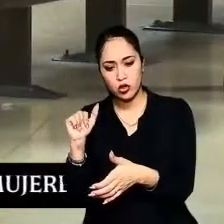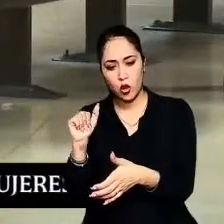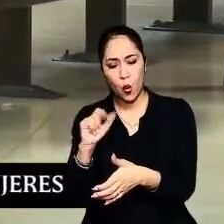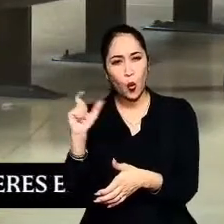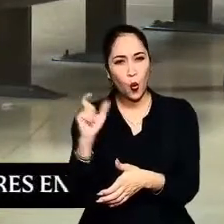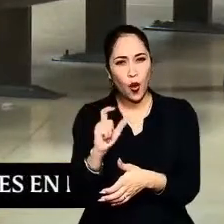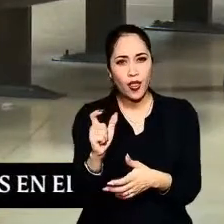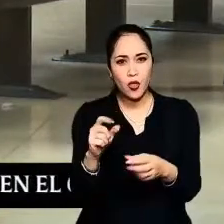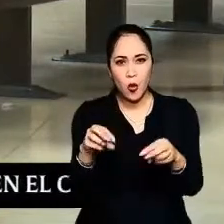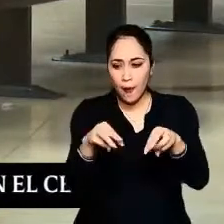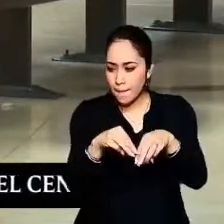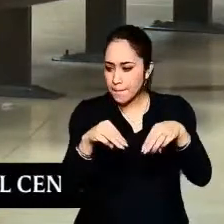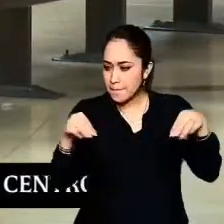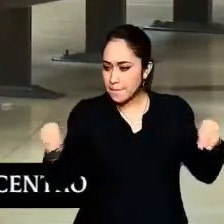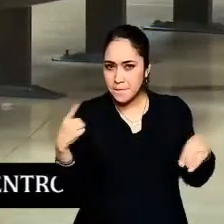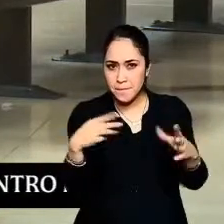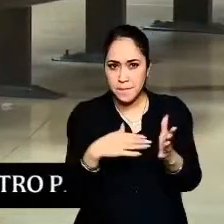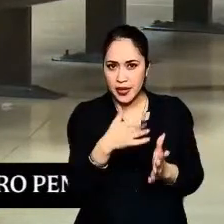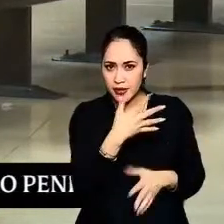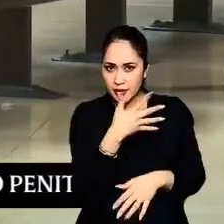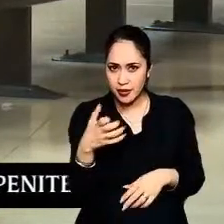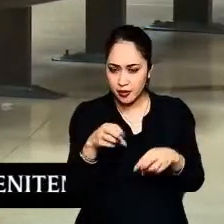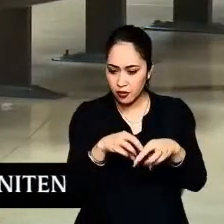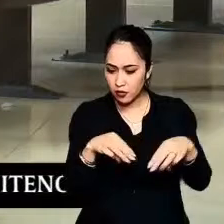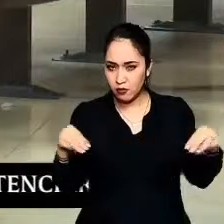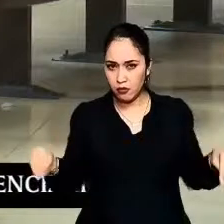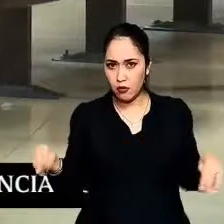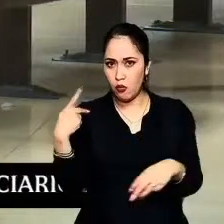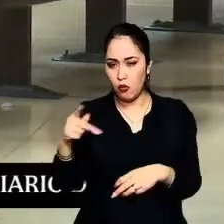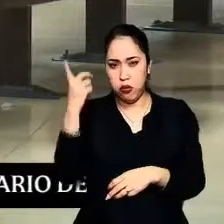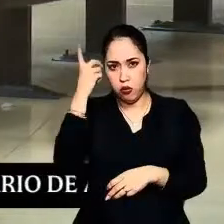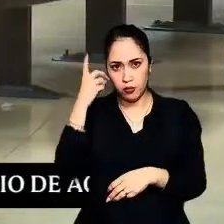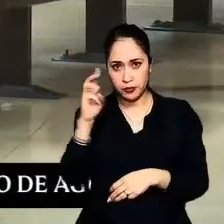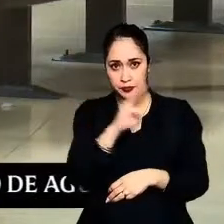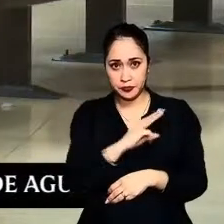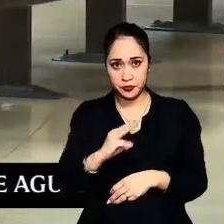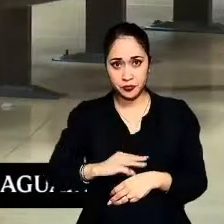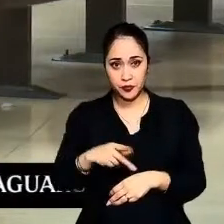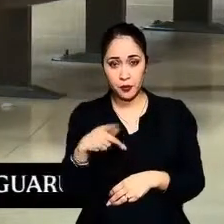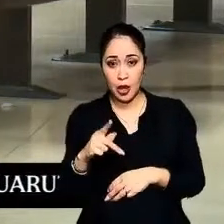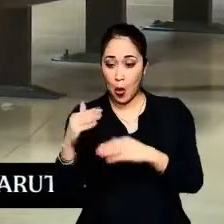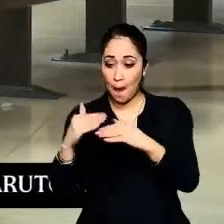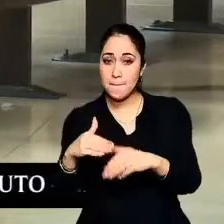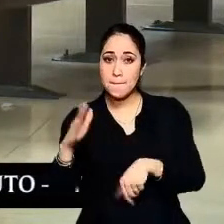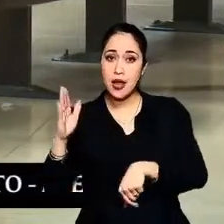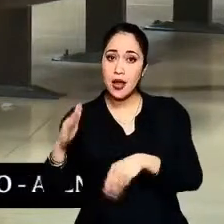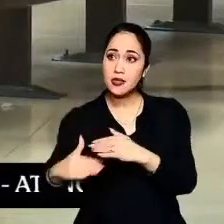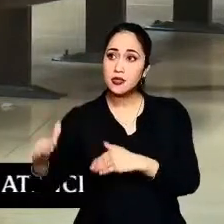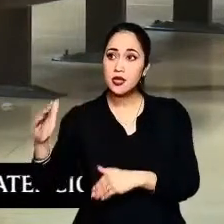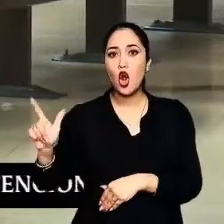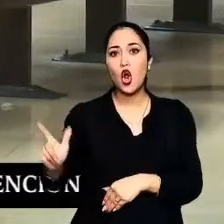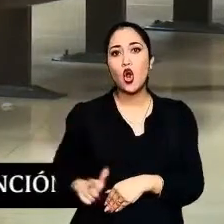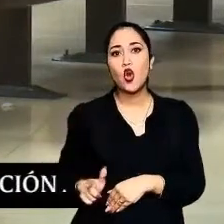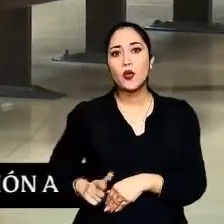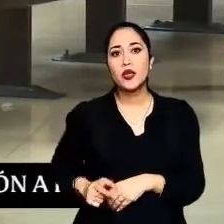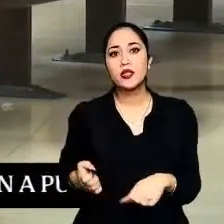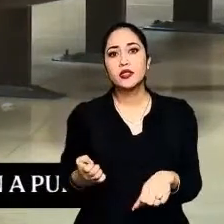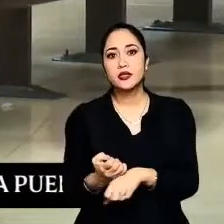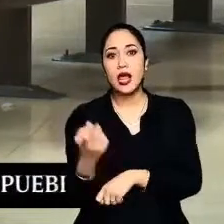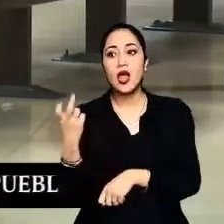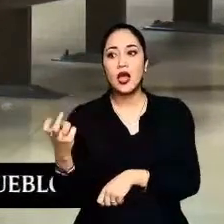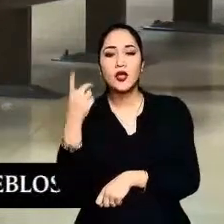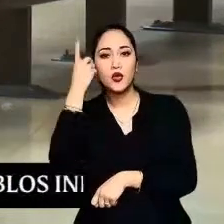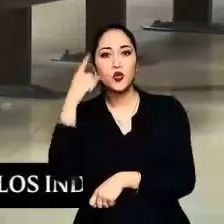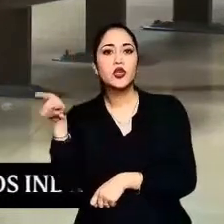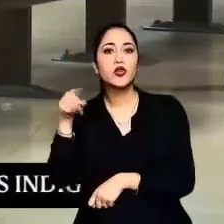1.500 metros pertenecen al municipio, pero pasados de 1.501 pertenecen ya a gobierno del estado. Estas ya pertenecen a obras públicas que